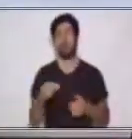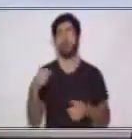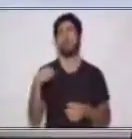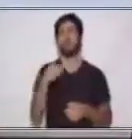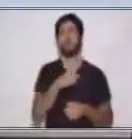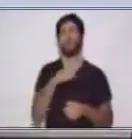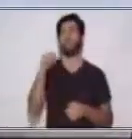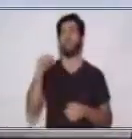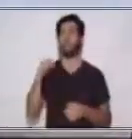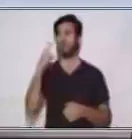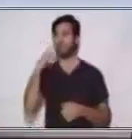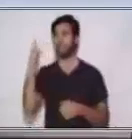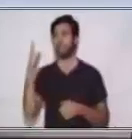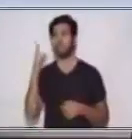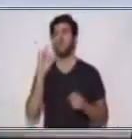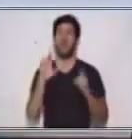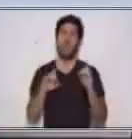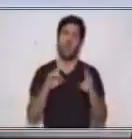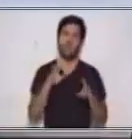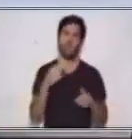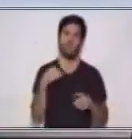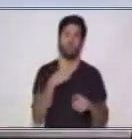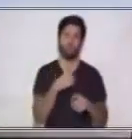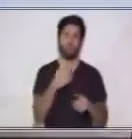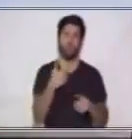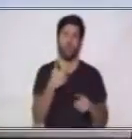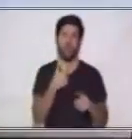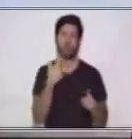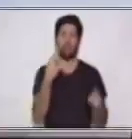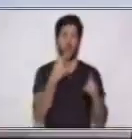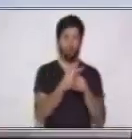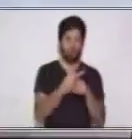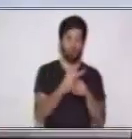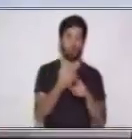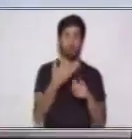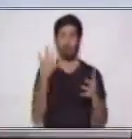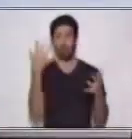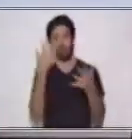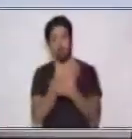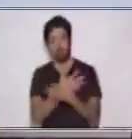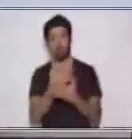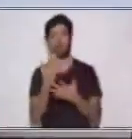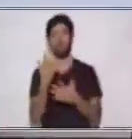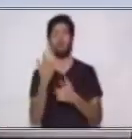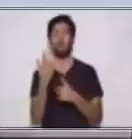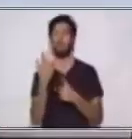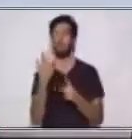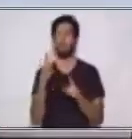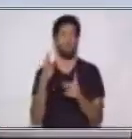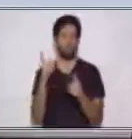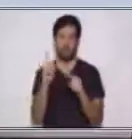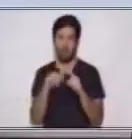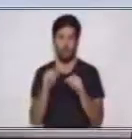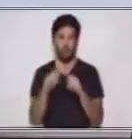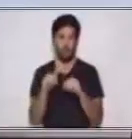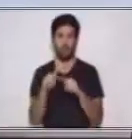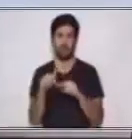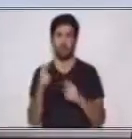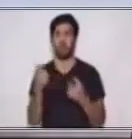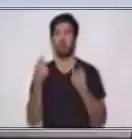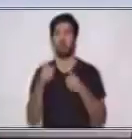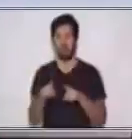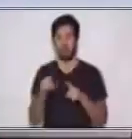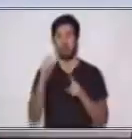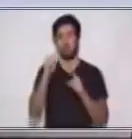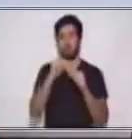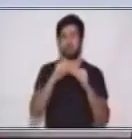viendo algunos errores, también algunas situaciones que tal vez tú en algún momento has utilizado en las